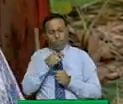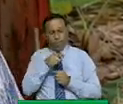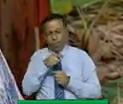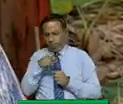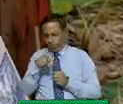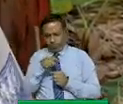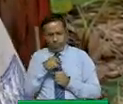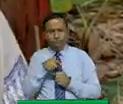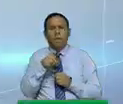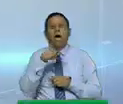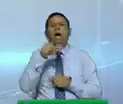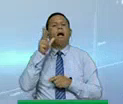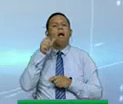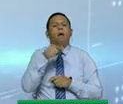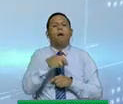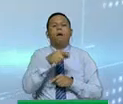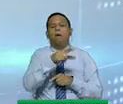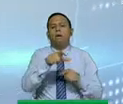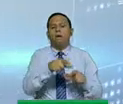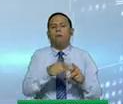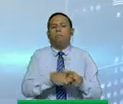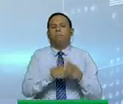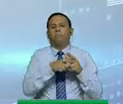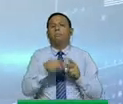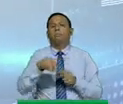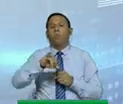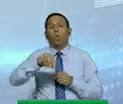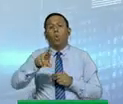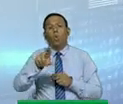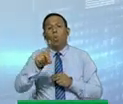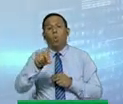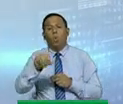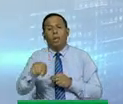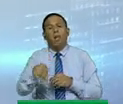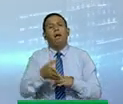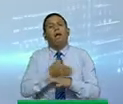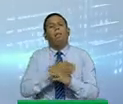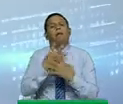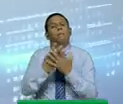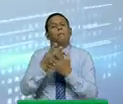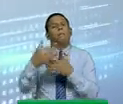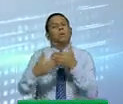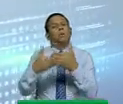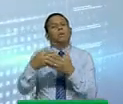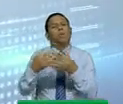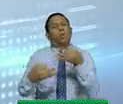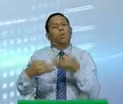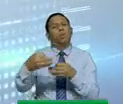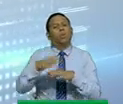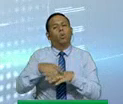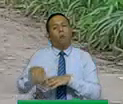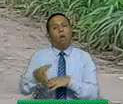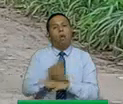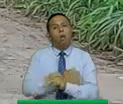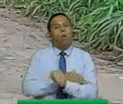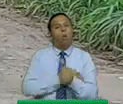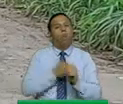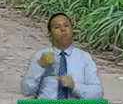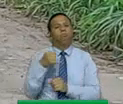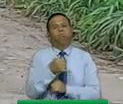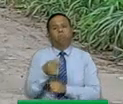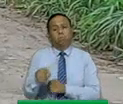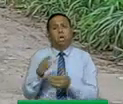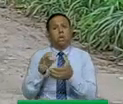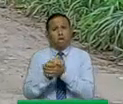escenas de este crimen. Jordi Castillo registraba un proceso judicial por el presunto delito de violación. Estaba casado y deja